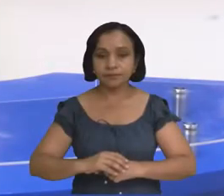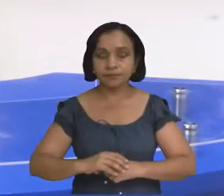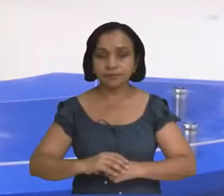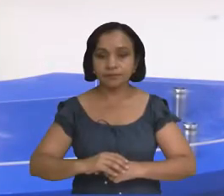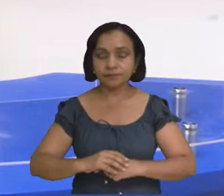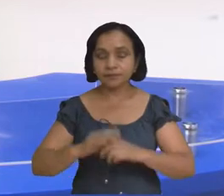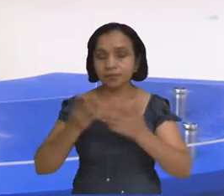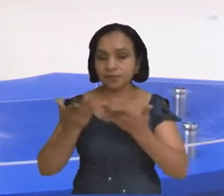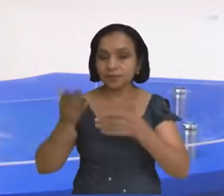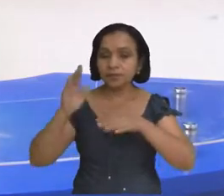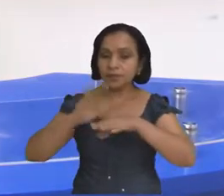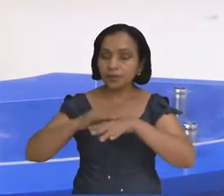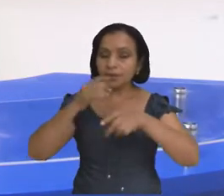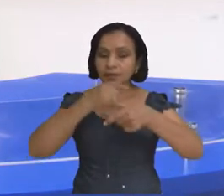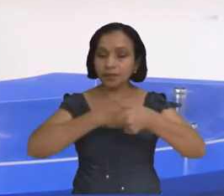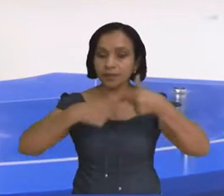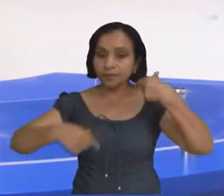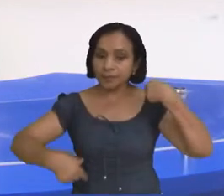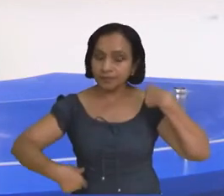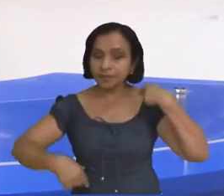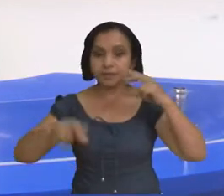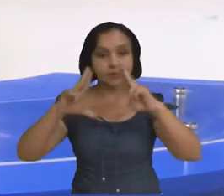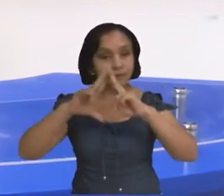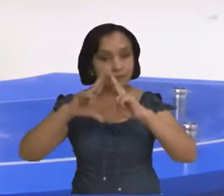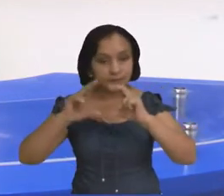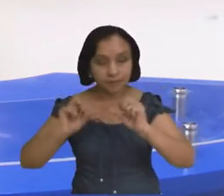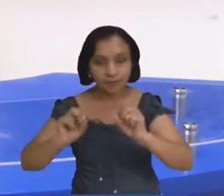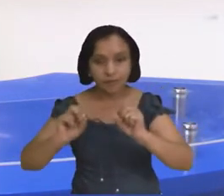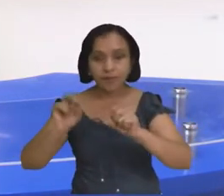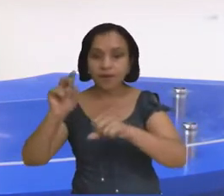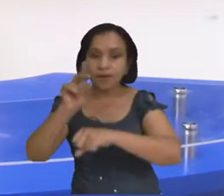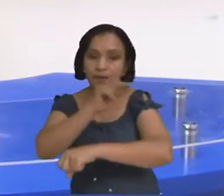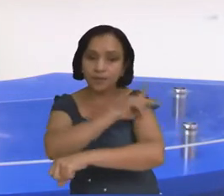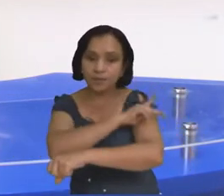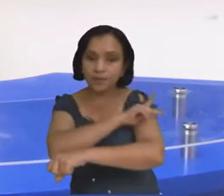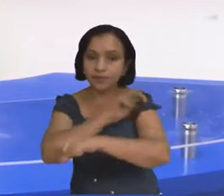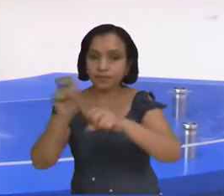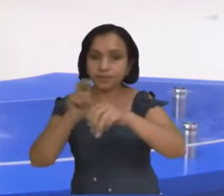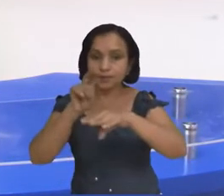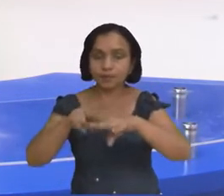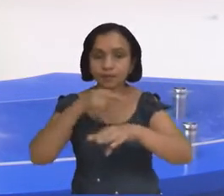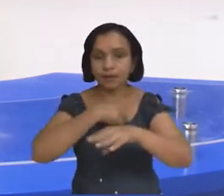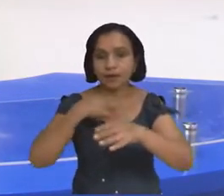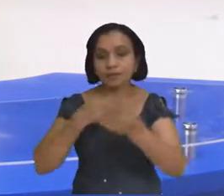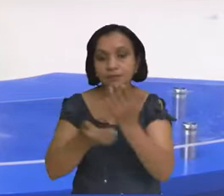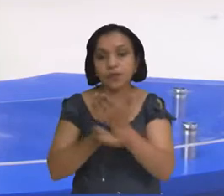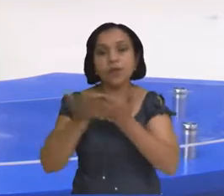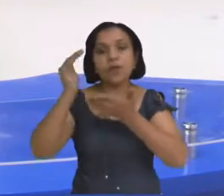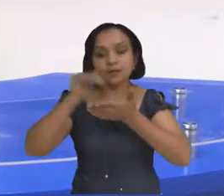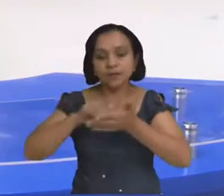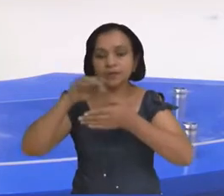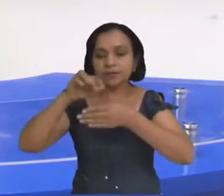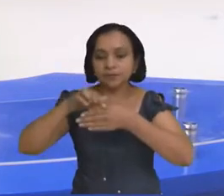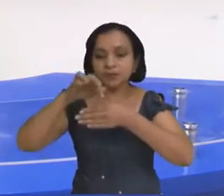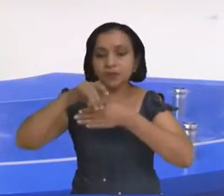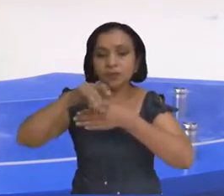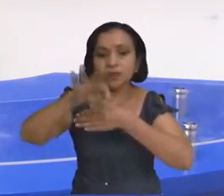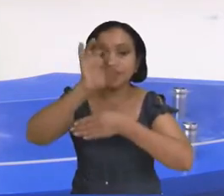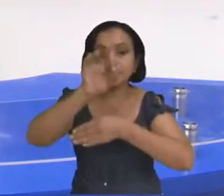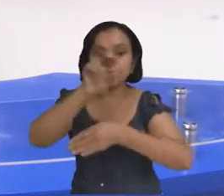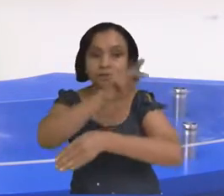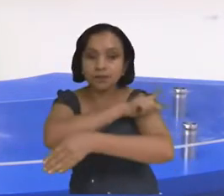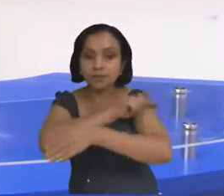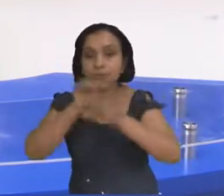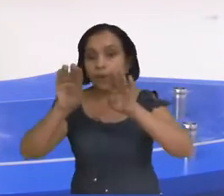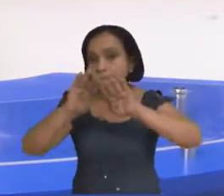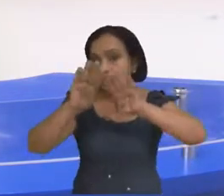Y por orientaciones de la Presidencia de la República, la Policía Nacional realiza el relanzamiento de las comisarías de la mujer, donde